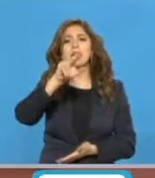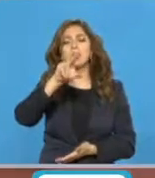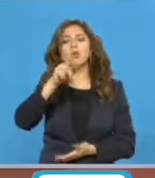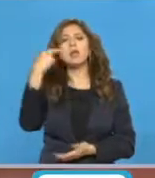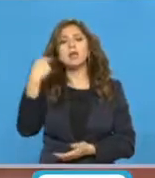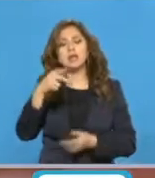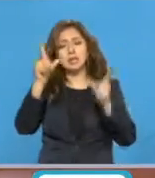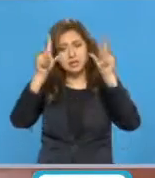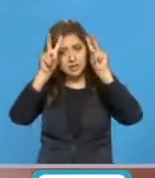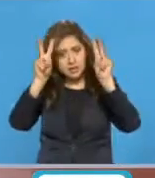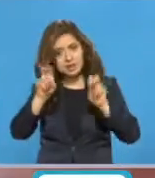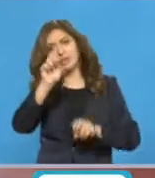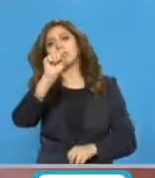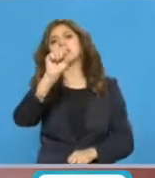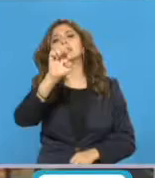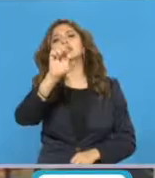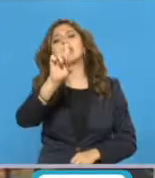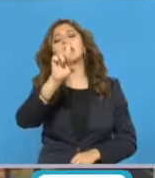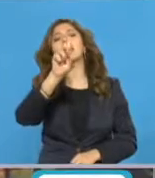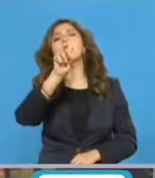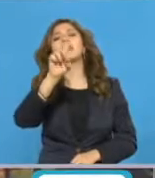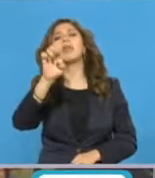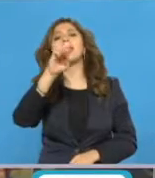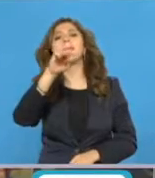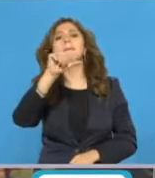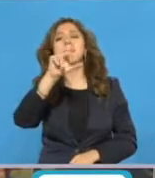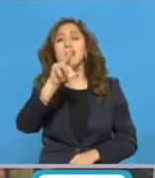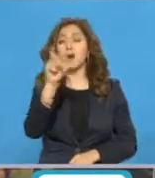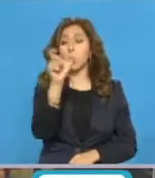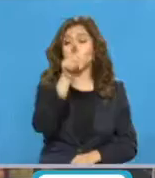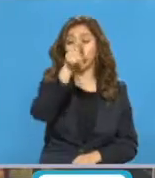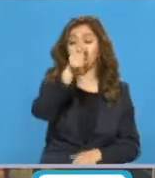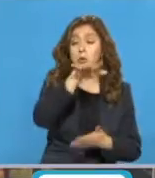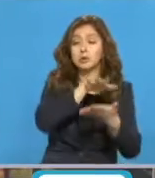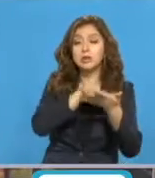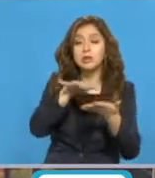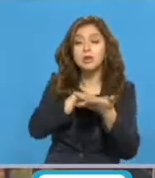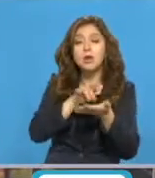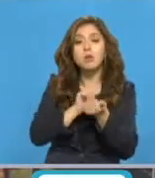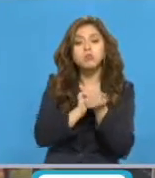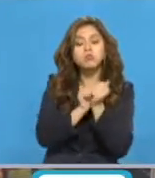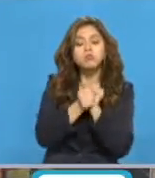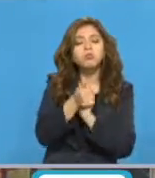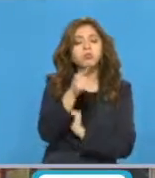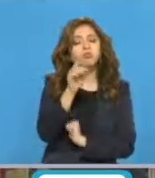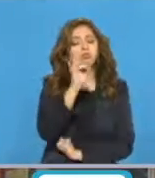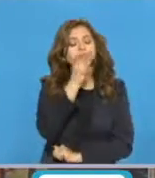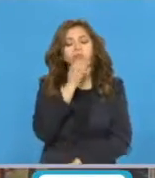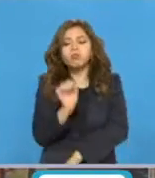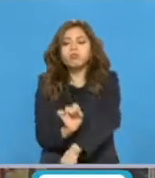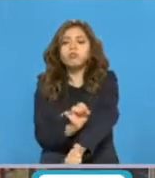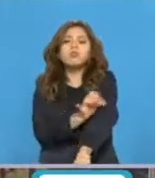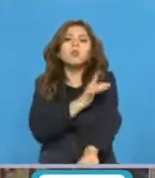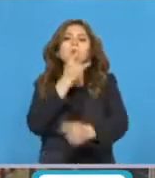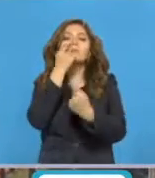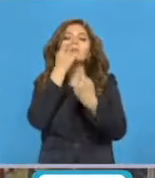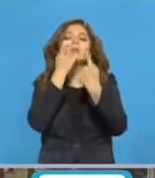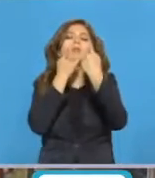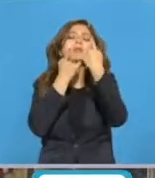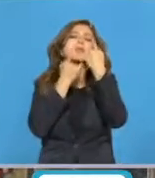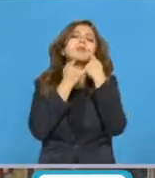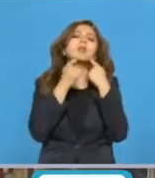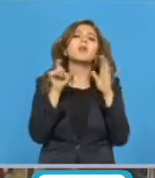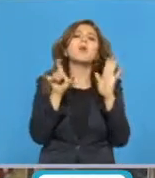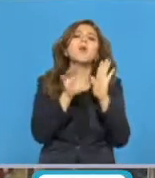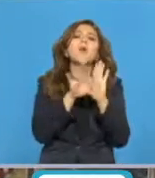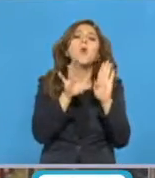Sed de Mar. Les juro que lo van a leer y se les van a caer las lagrimitas así. Ay, ay, se van a Sandra. enamorar,